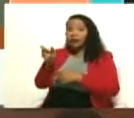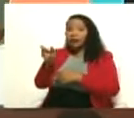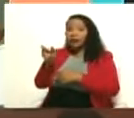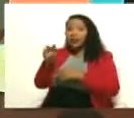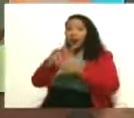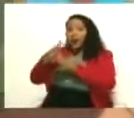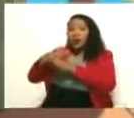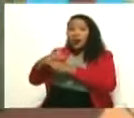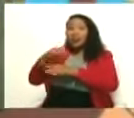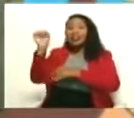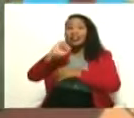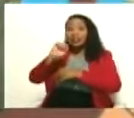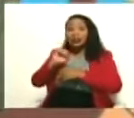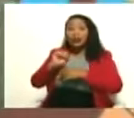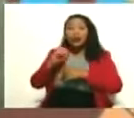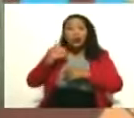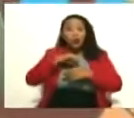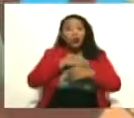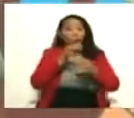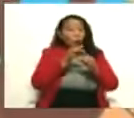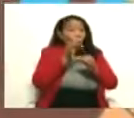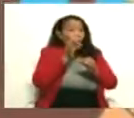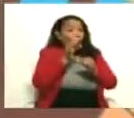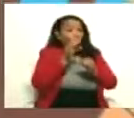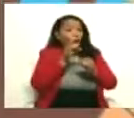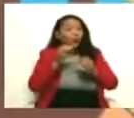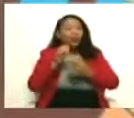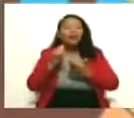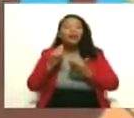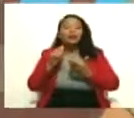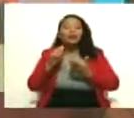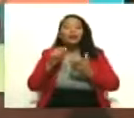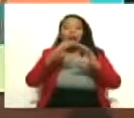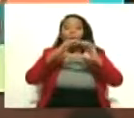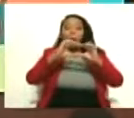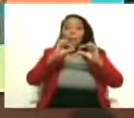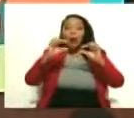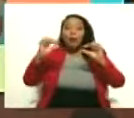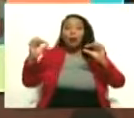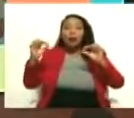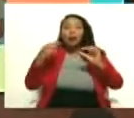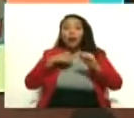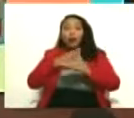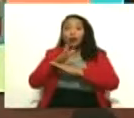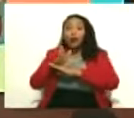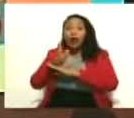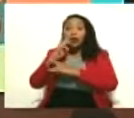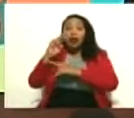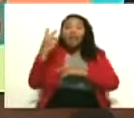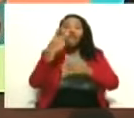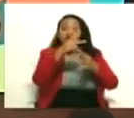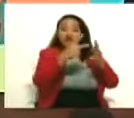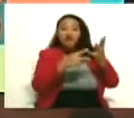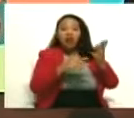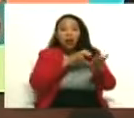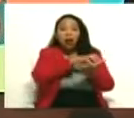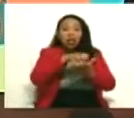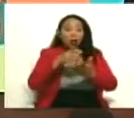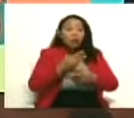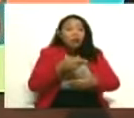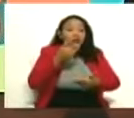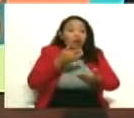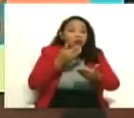compartiendo. Estuvimos en Zulia y pedimos un cepillado de tamarindo. Estuvimos en Guárico, hemos estado en varios estados. Estuvimos